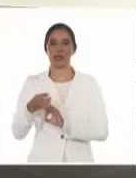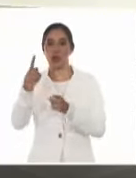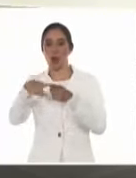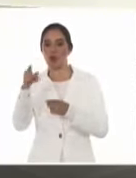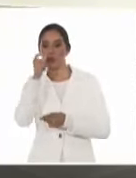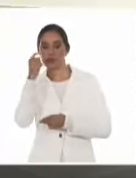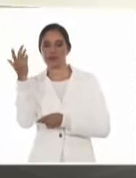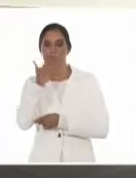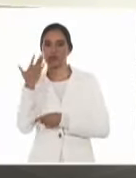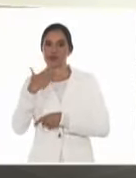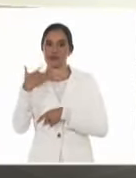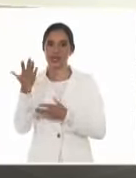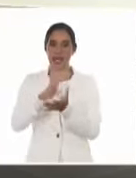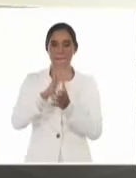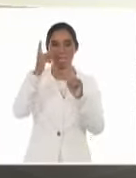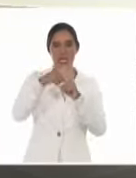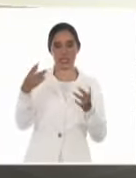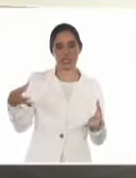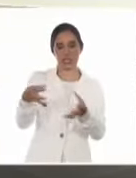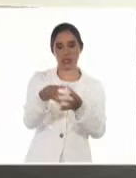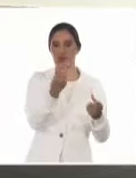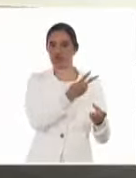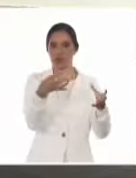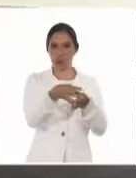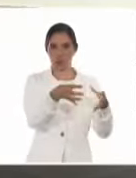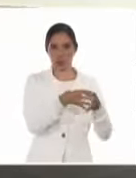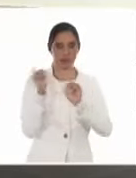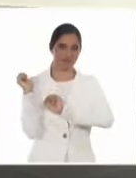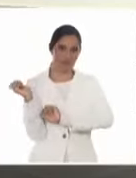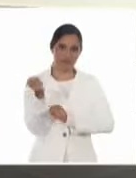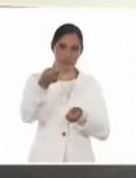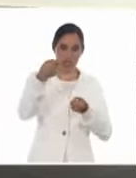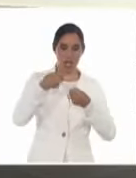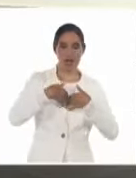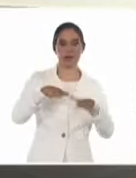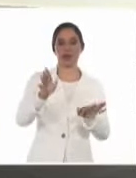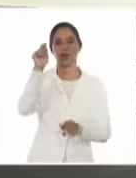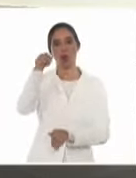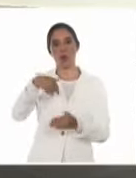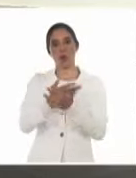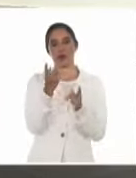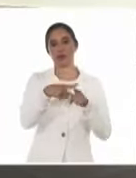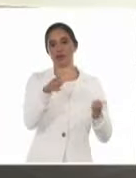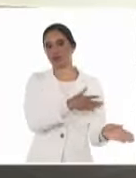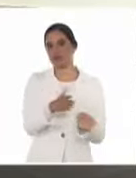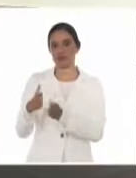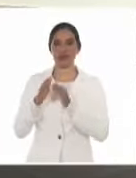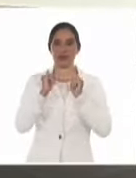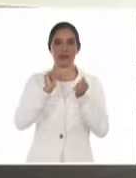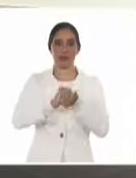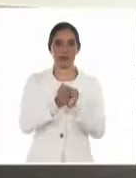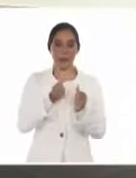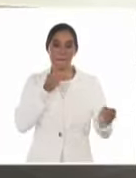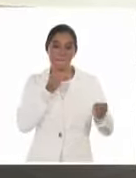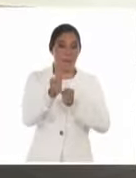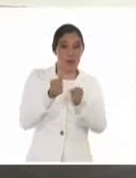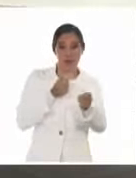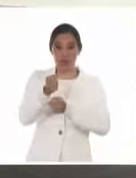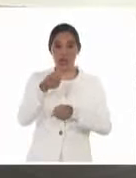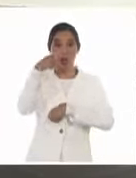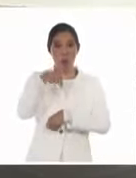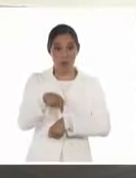la selección de Matanzas como abridores para hoy. Cambiamos de deporte, nos vamos ahora al boxeo, pues en esta